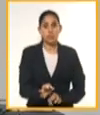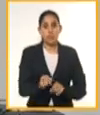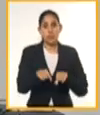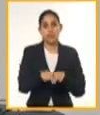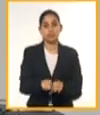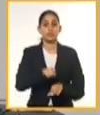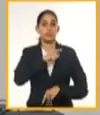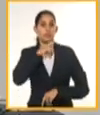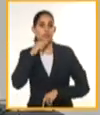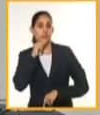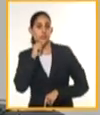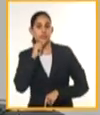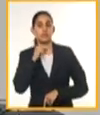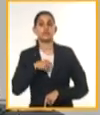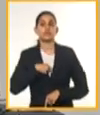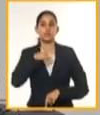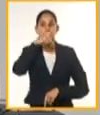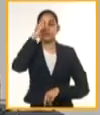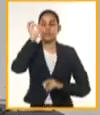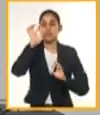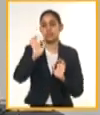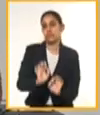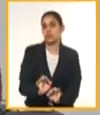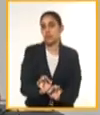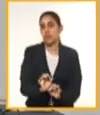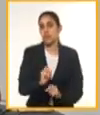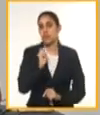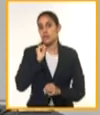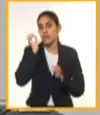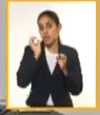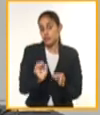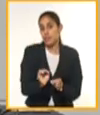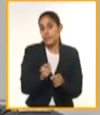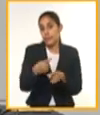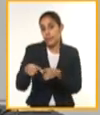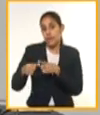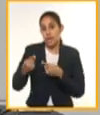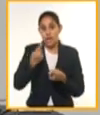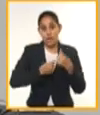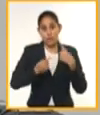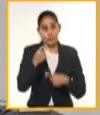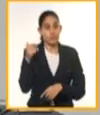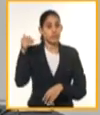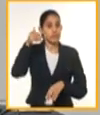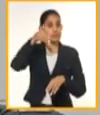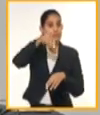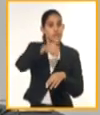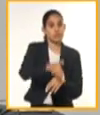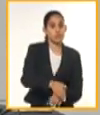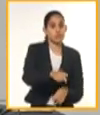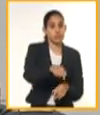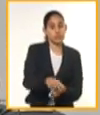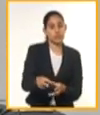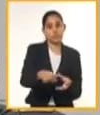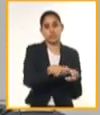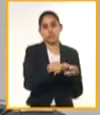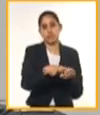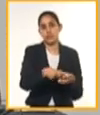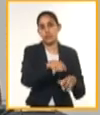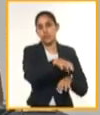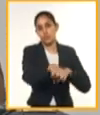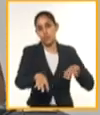convencido que efectivamente se ingresó en territorio que no era de la Federación de Rusia, se invadió,